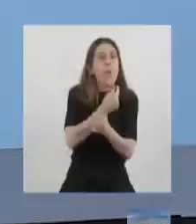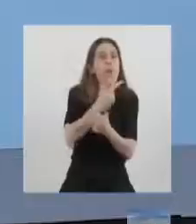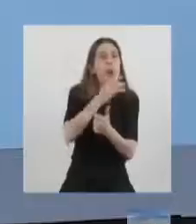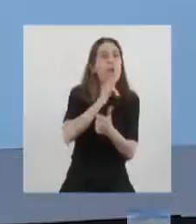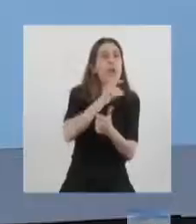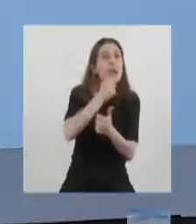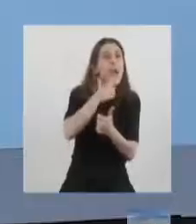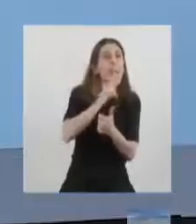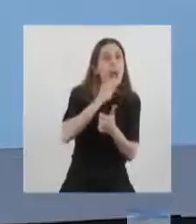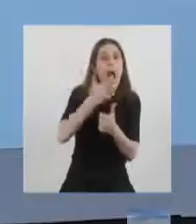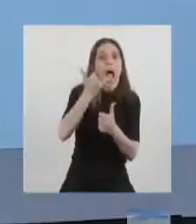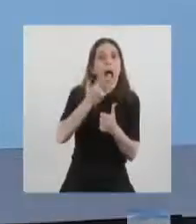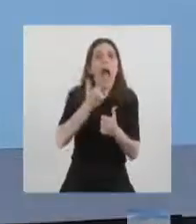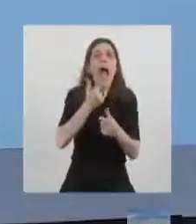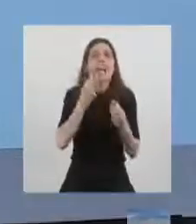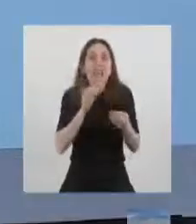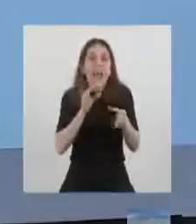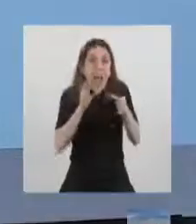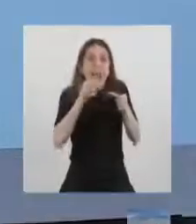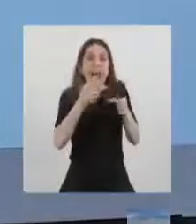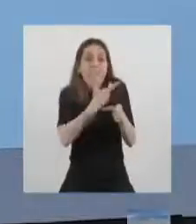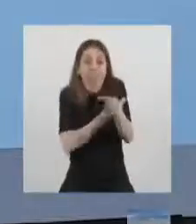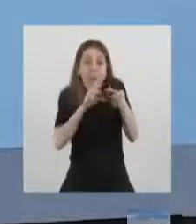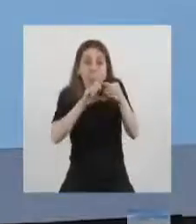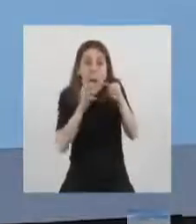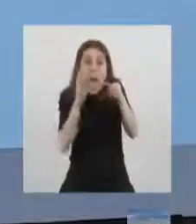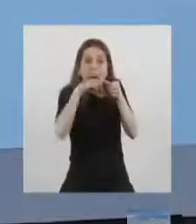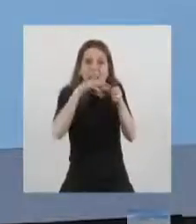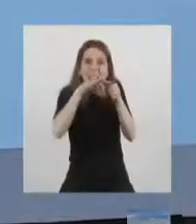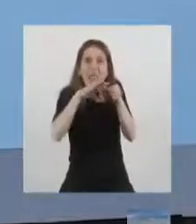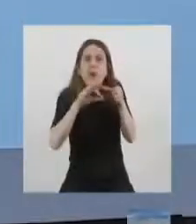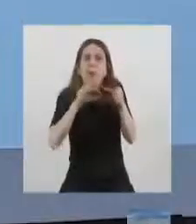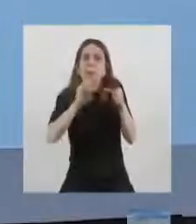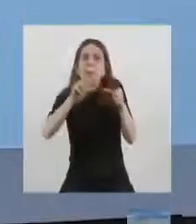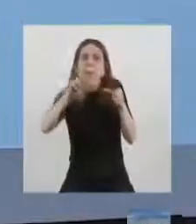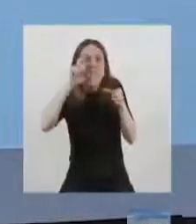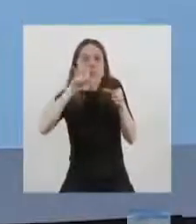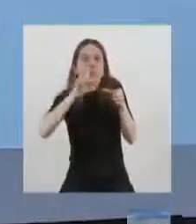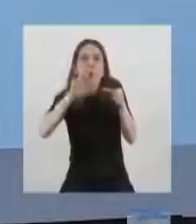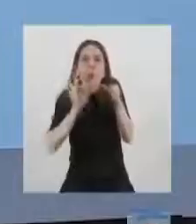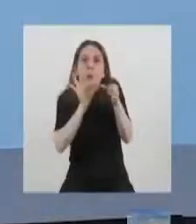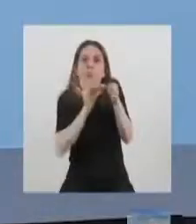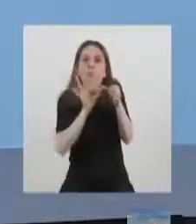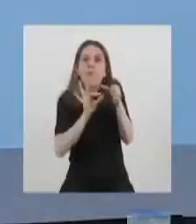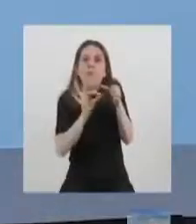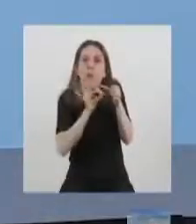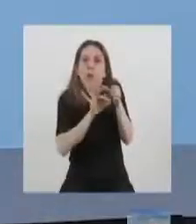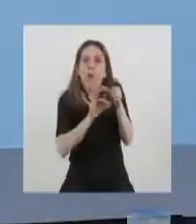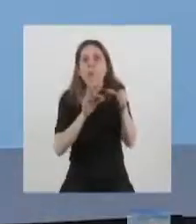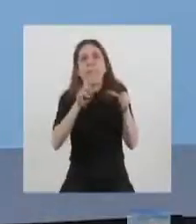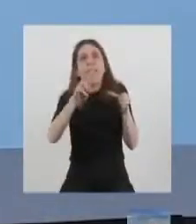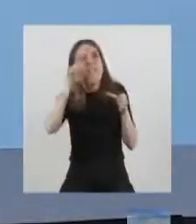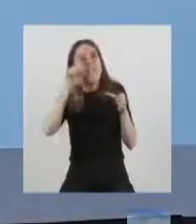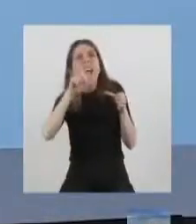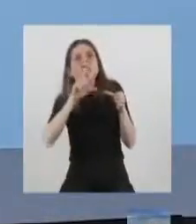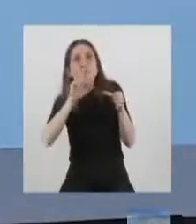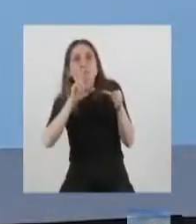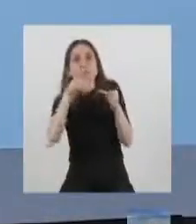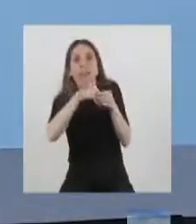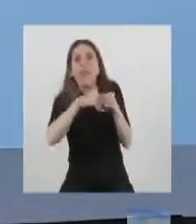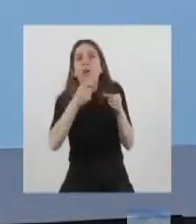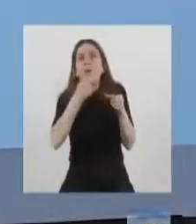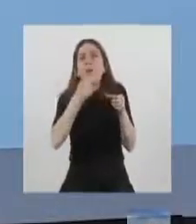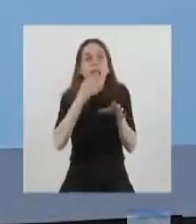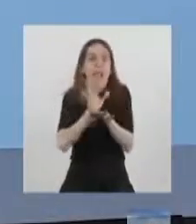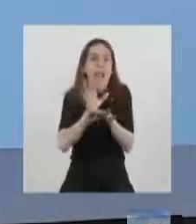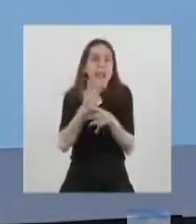un vector y que utilizan un virus como vector es decir es como por ejemplo un vector es como el mosquito para